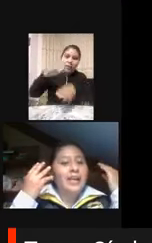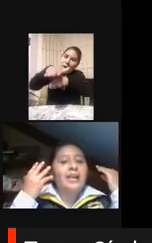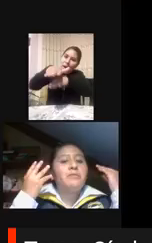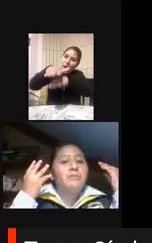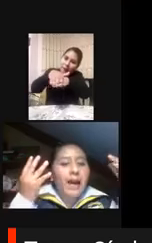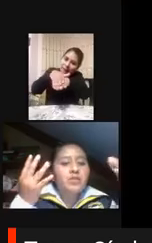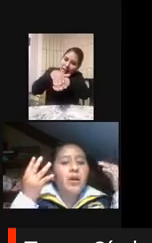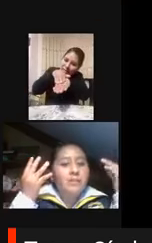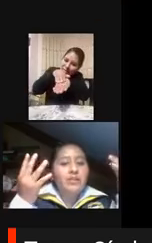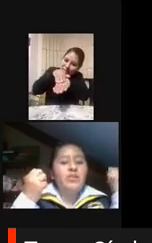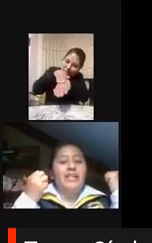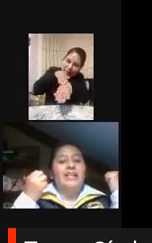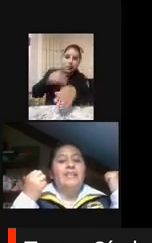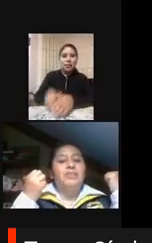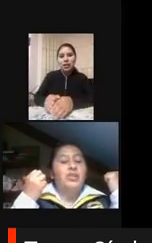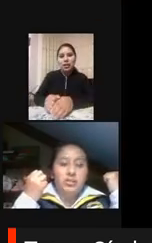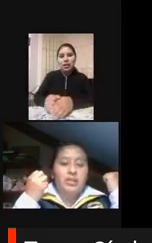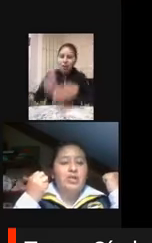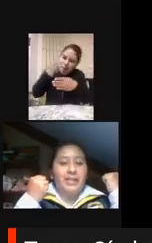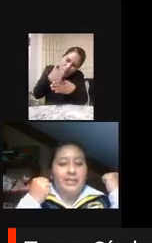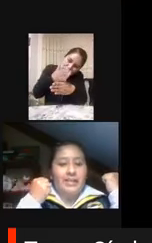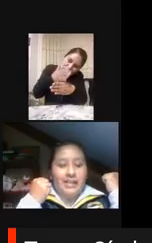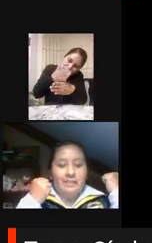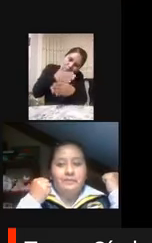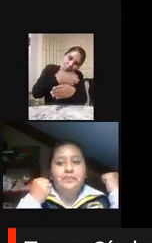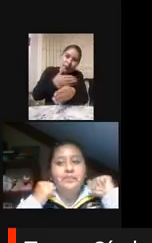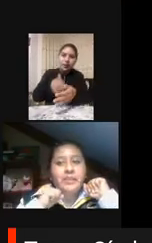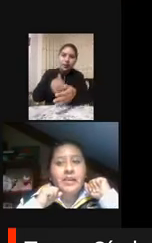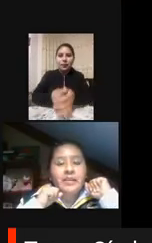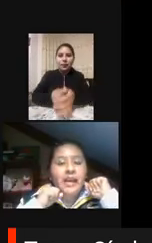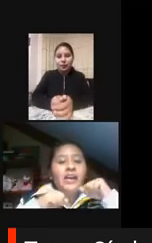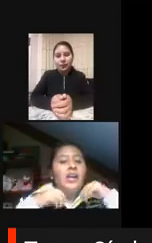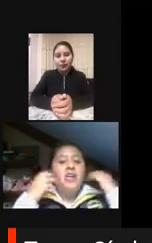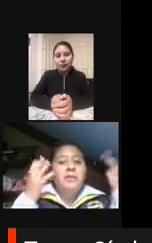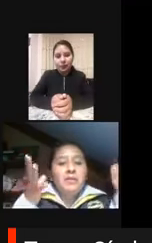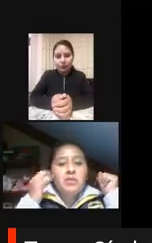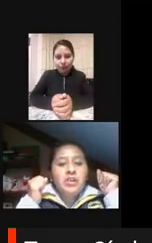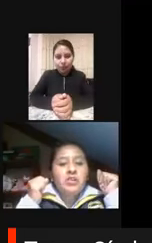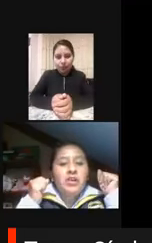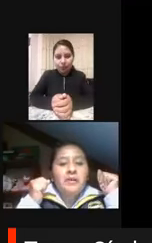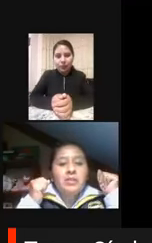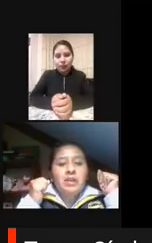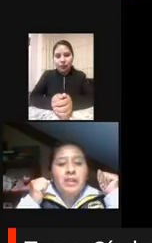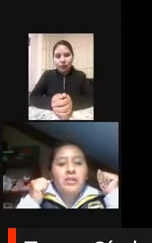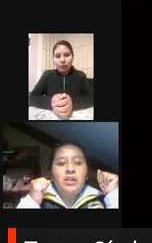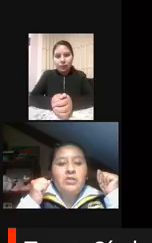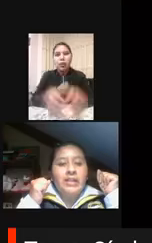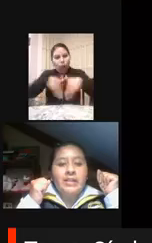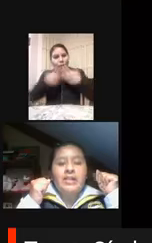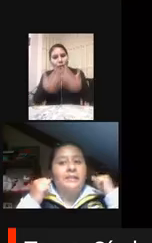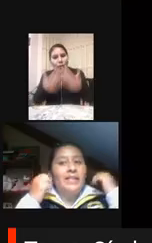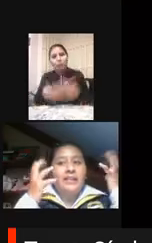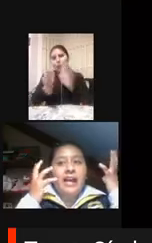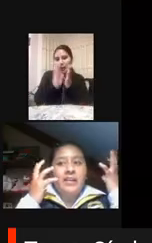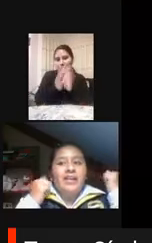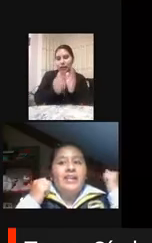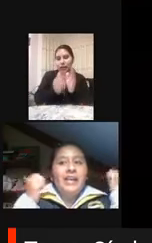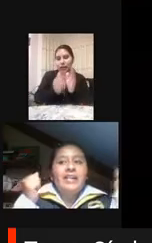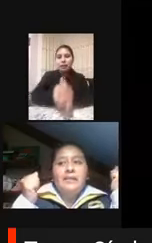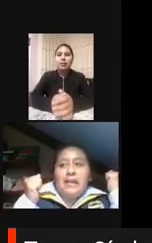Entonces, hay que ir paso a paso en el proceso de su aprendizaje. ¿Ya? Como habíamos dicho, habíamos hablado de lo que es la